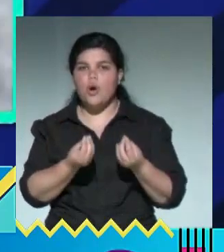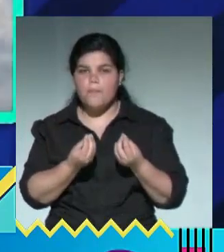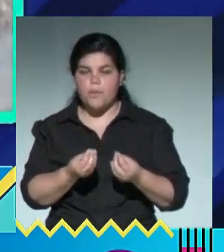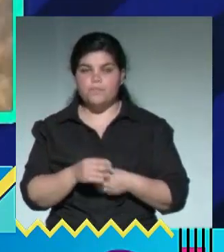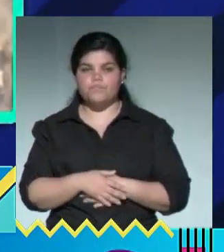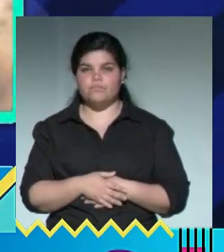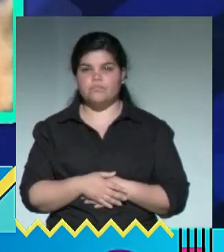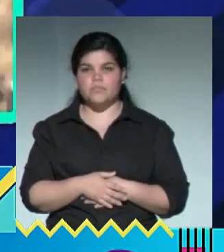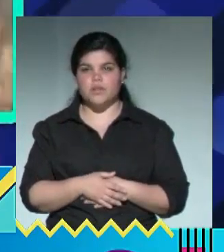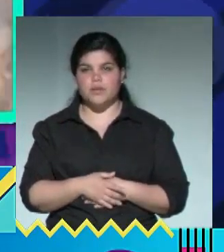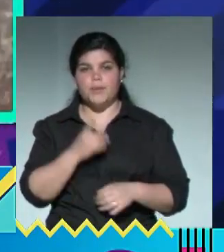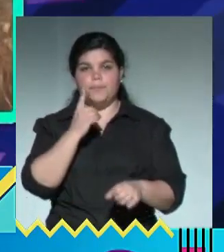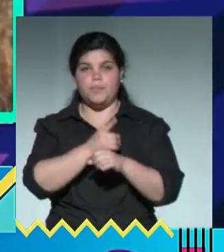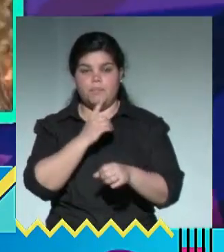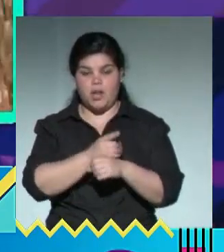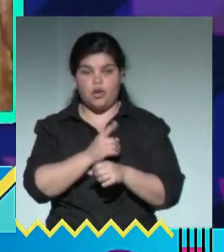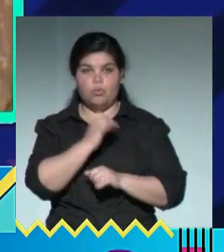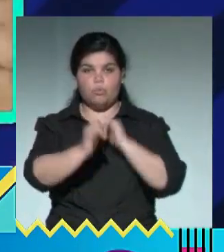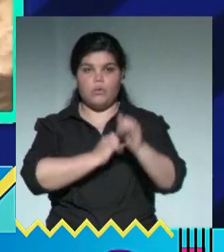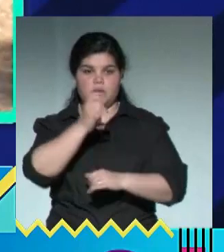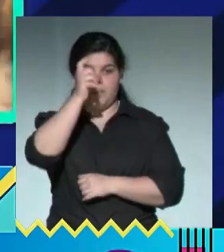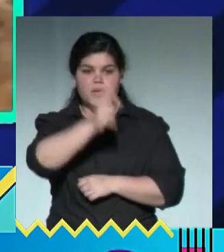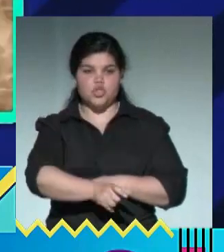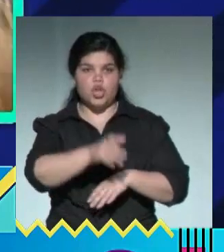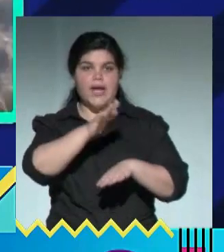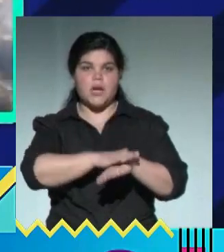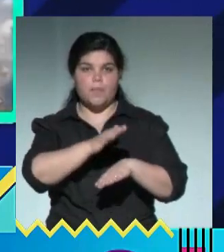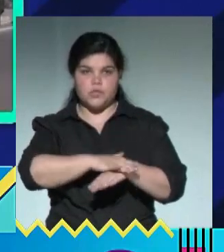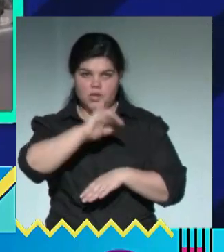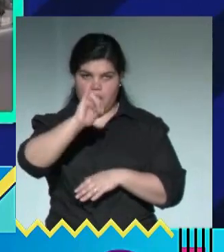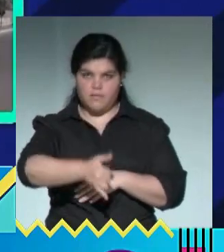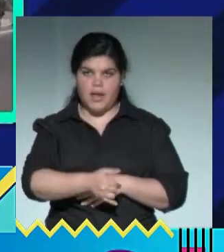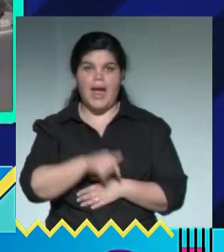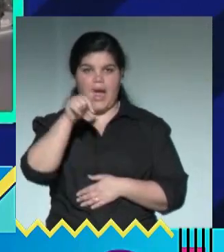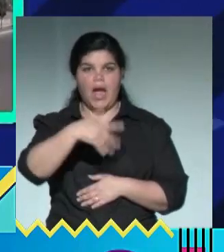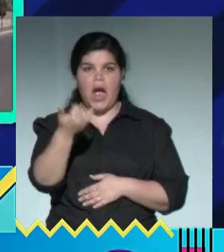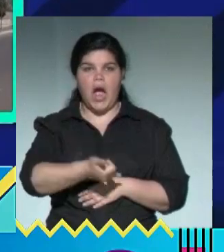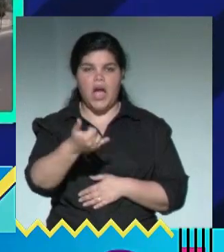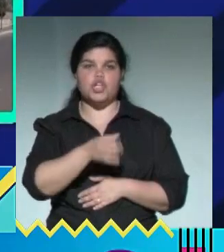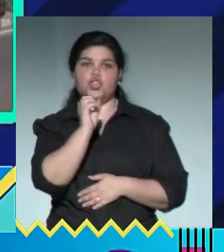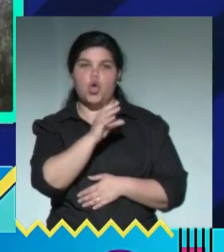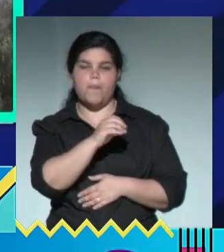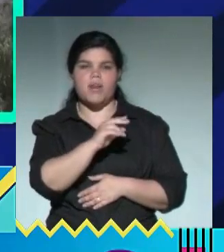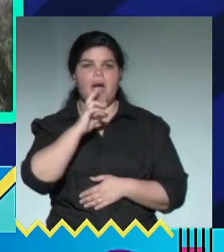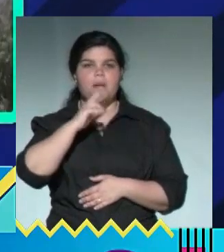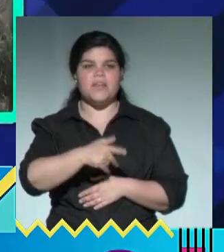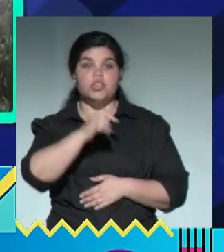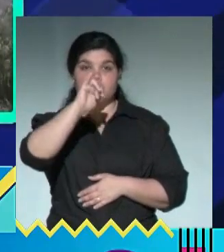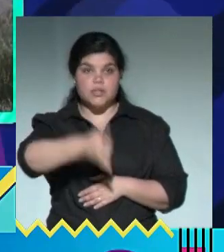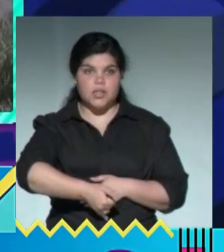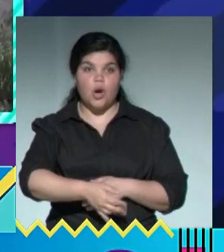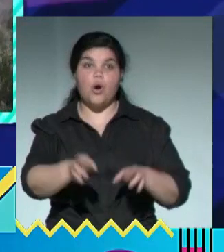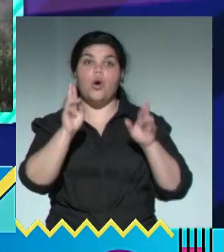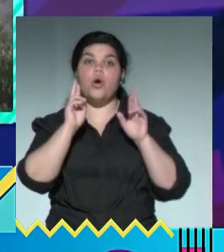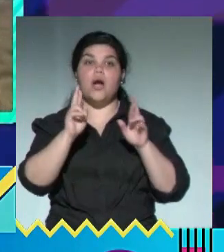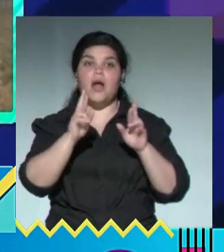priori es esto, ¿no? Que fue de origen humano, que acá hay un responsable que tiene nombre y apellido y que todos esperamos que aparezca,